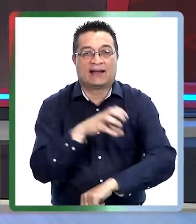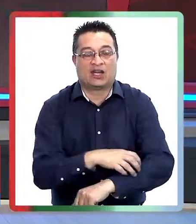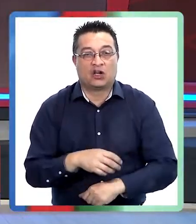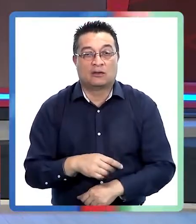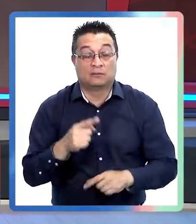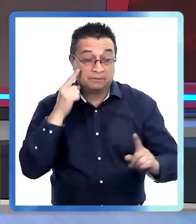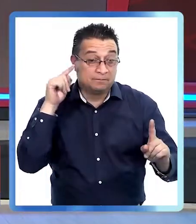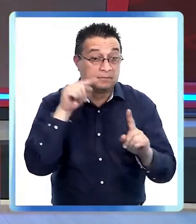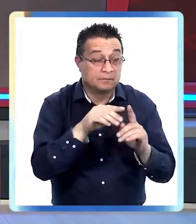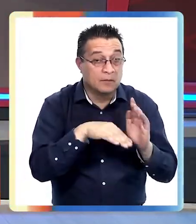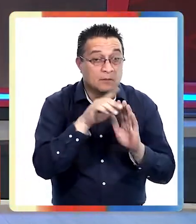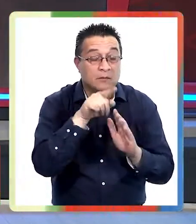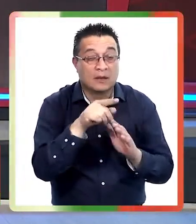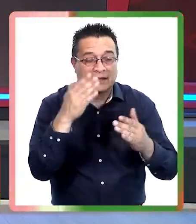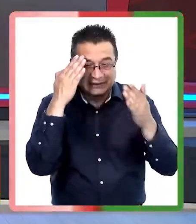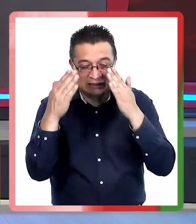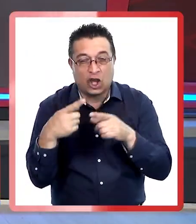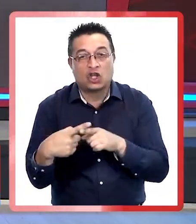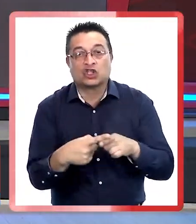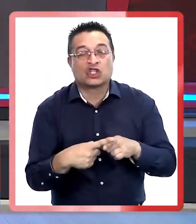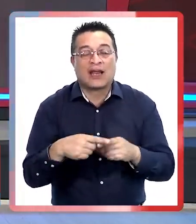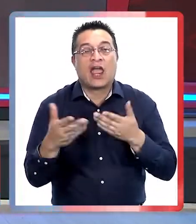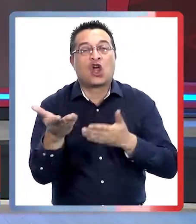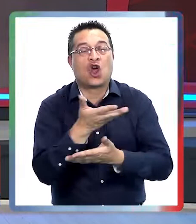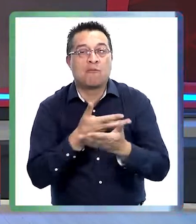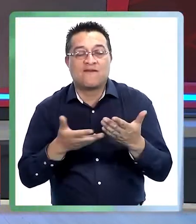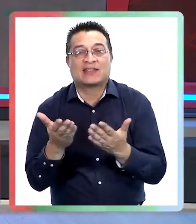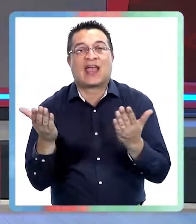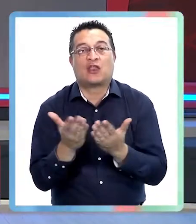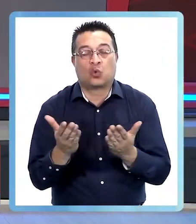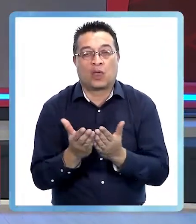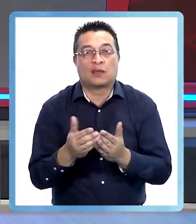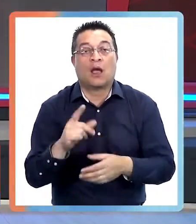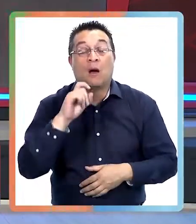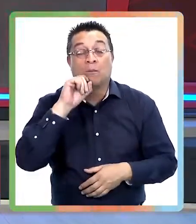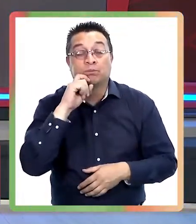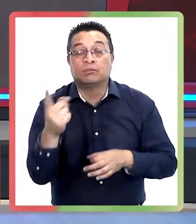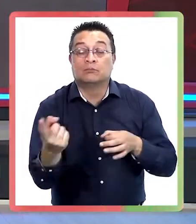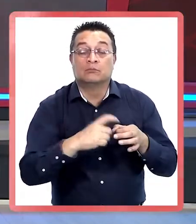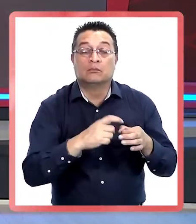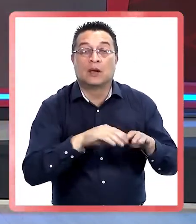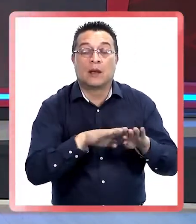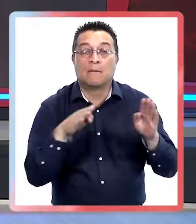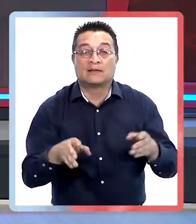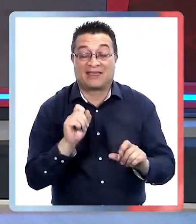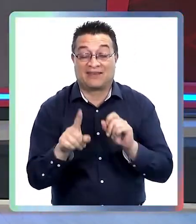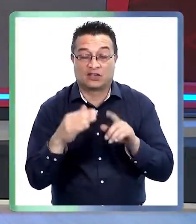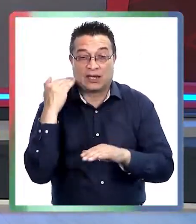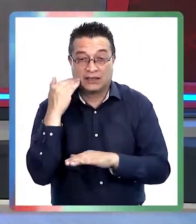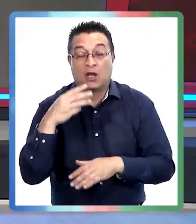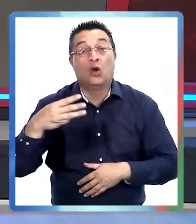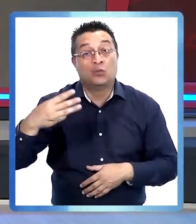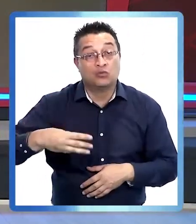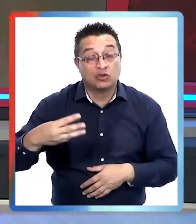región. El foco estará puesto en la mirada psicosocial y de la convivencia entre los estudiantes. ¿Quiénes van a integrar esta mesa? La Defensoría de la